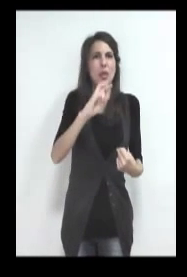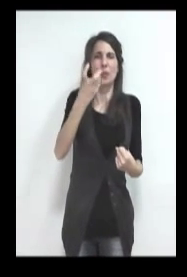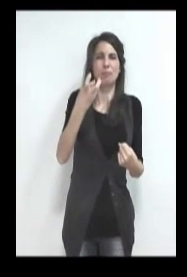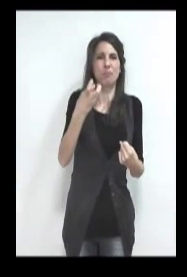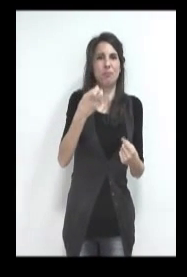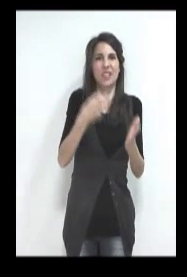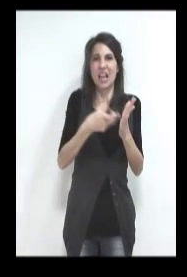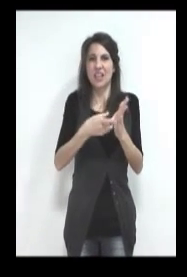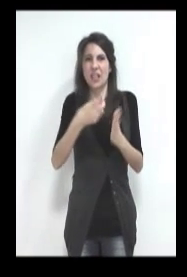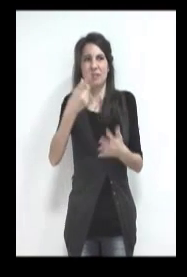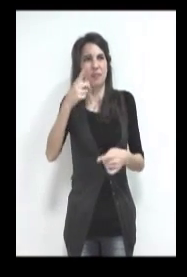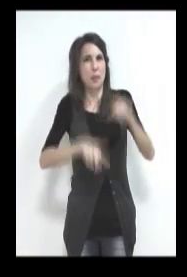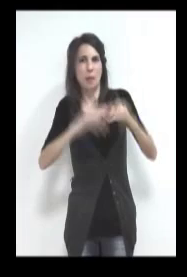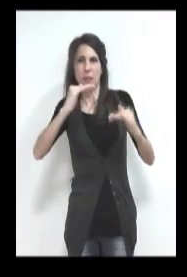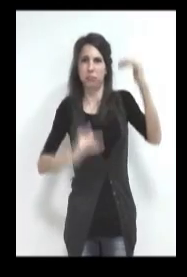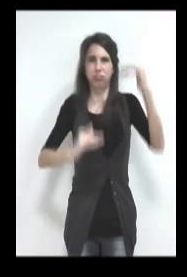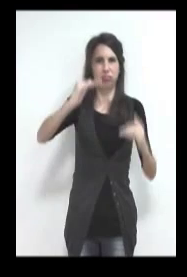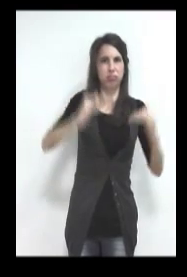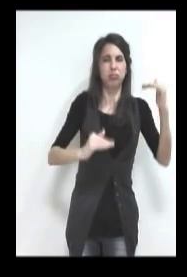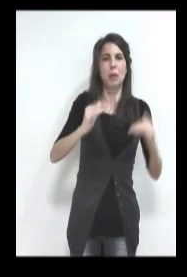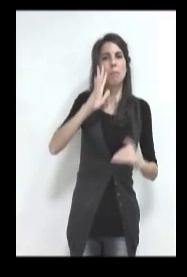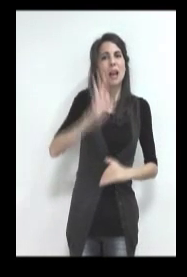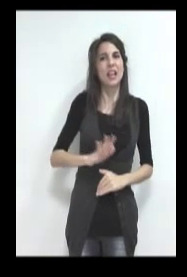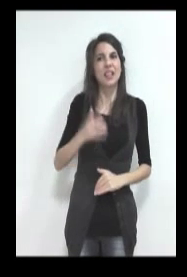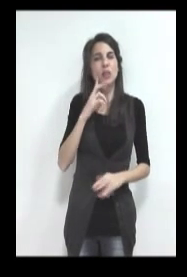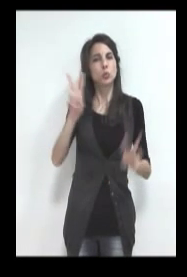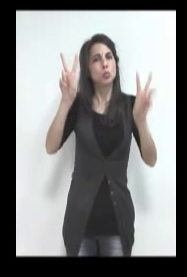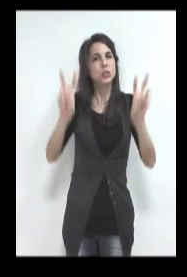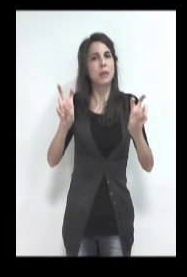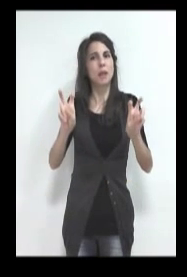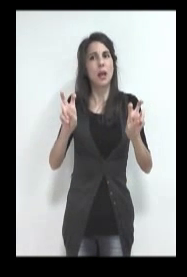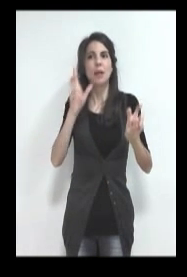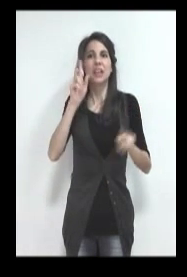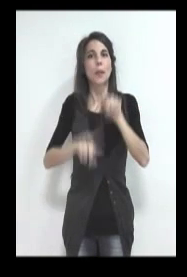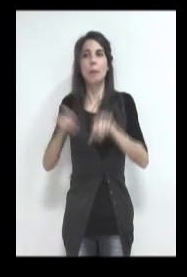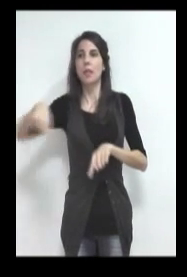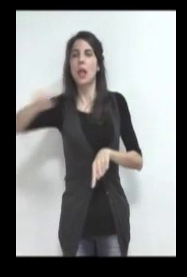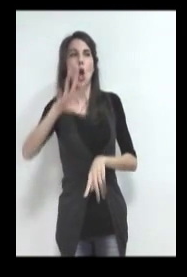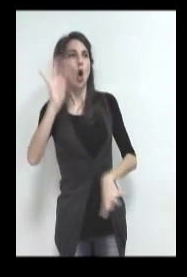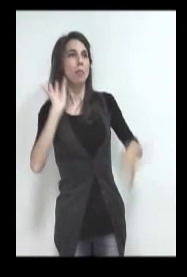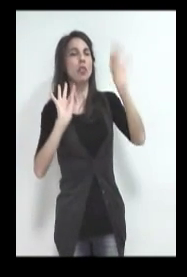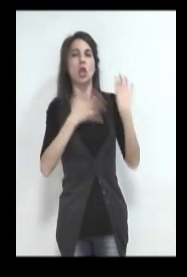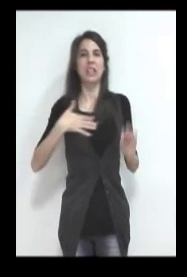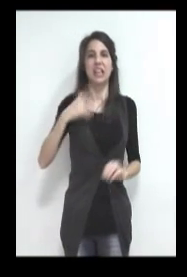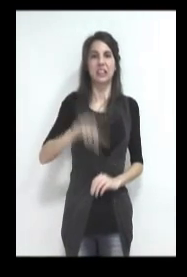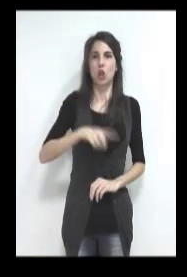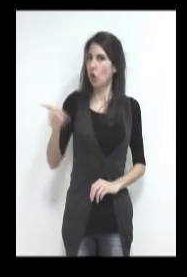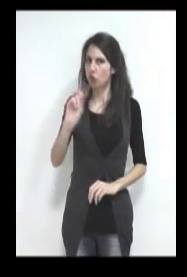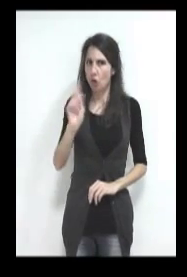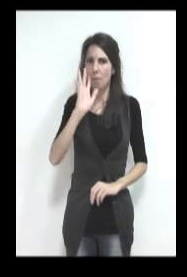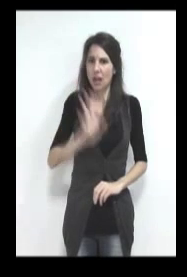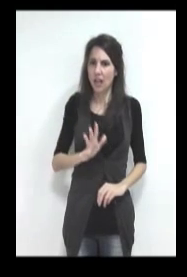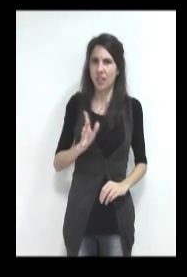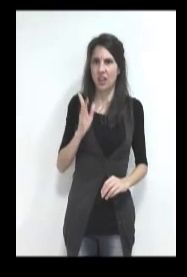un espacio de... Es decir, que parece como que es una cuestión no únicamente opcional, ¿no? Sino que están tocando nuestros derechos básicos